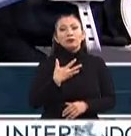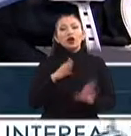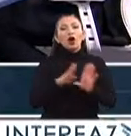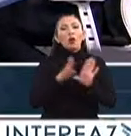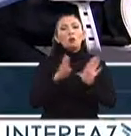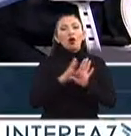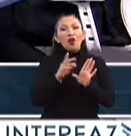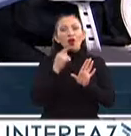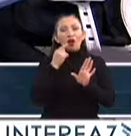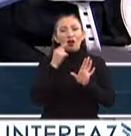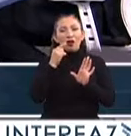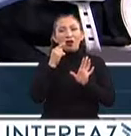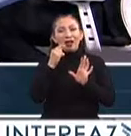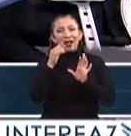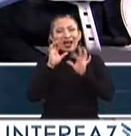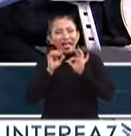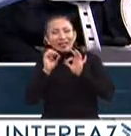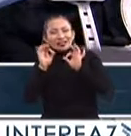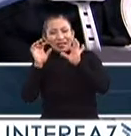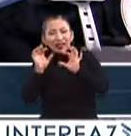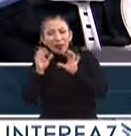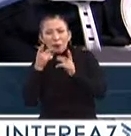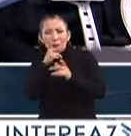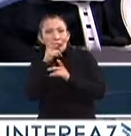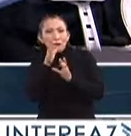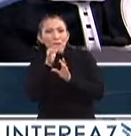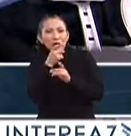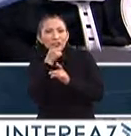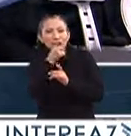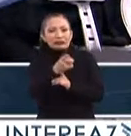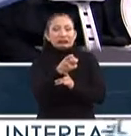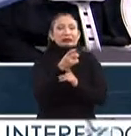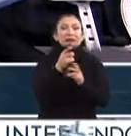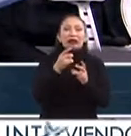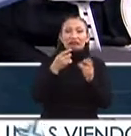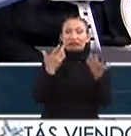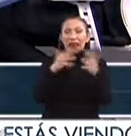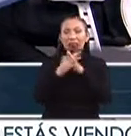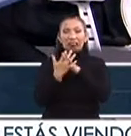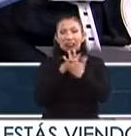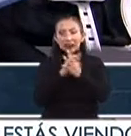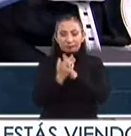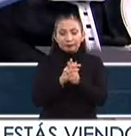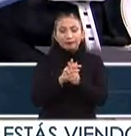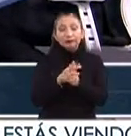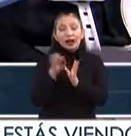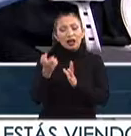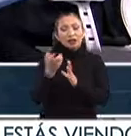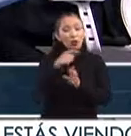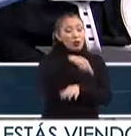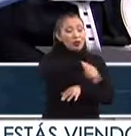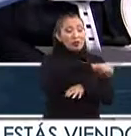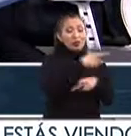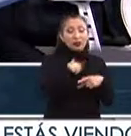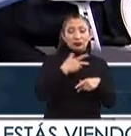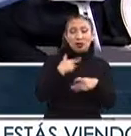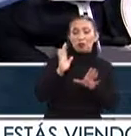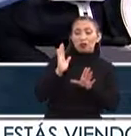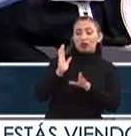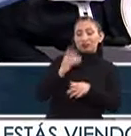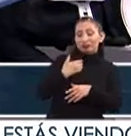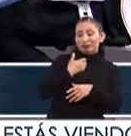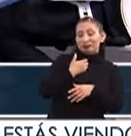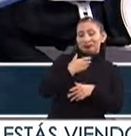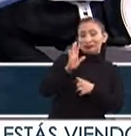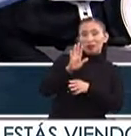como muletillas, algunas palabras que no podemos pronunciar muy bien, y eso como que